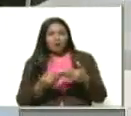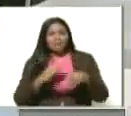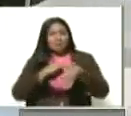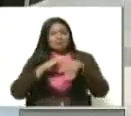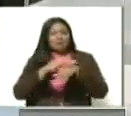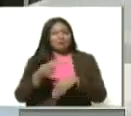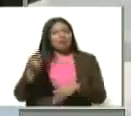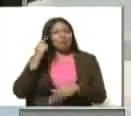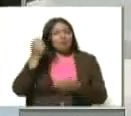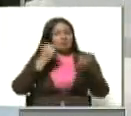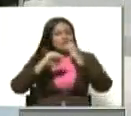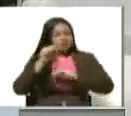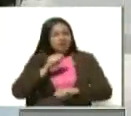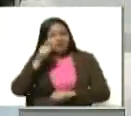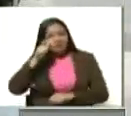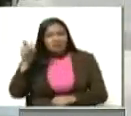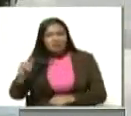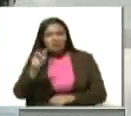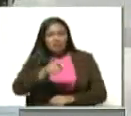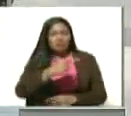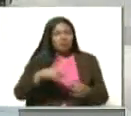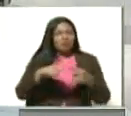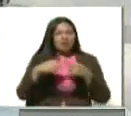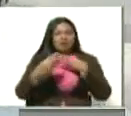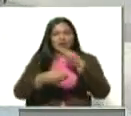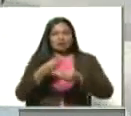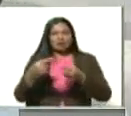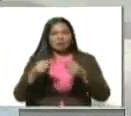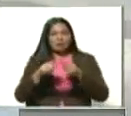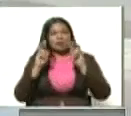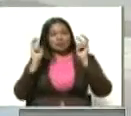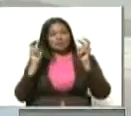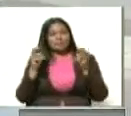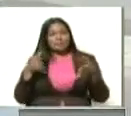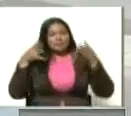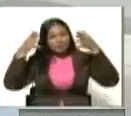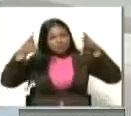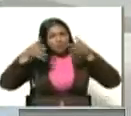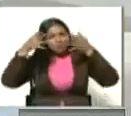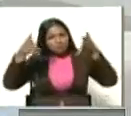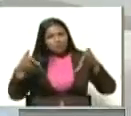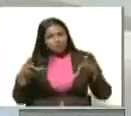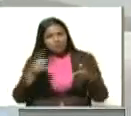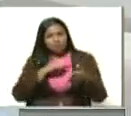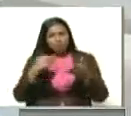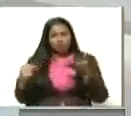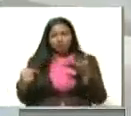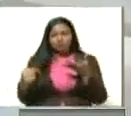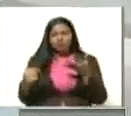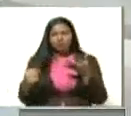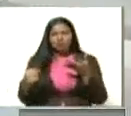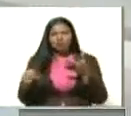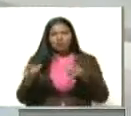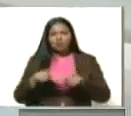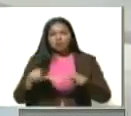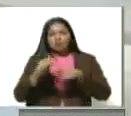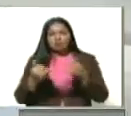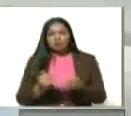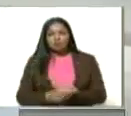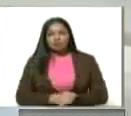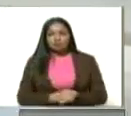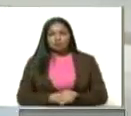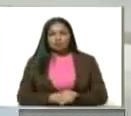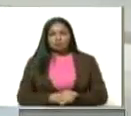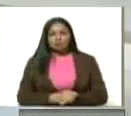a la Defensoría del Pueblo, al Ministerio Público. Bueno, ¿qué se está haciendo en el tema de la formación en varias palestras, en varias... para